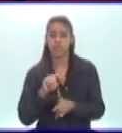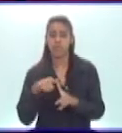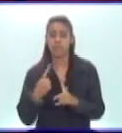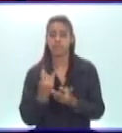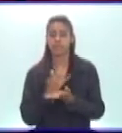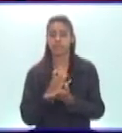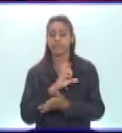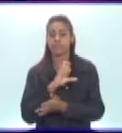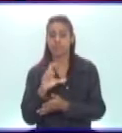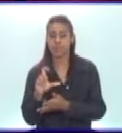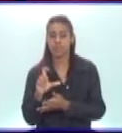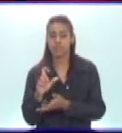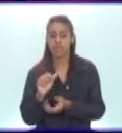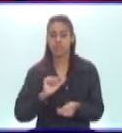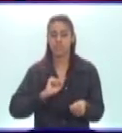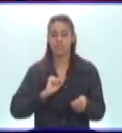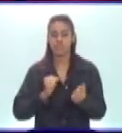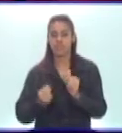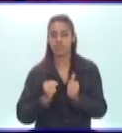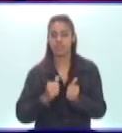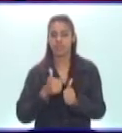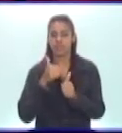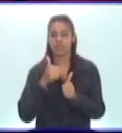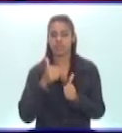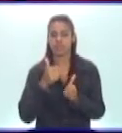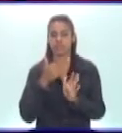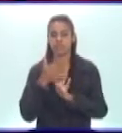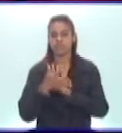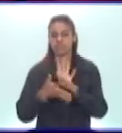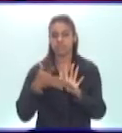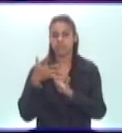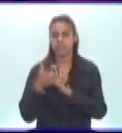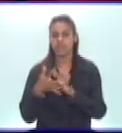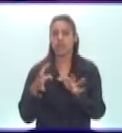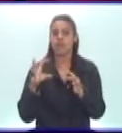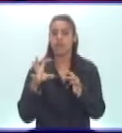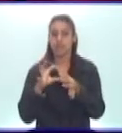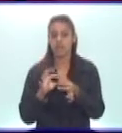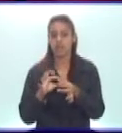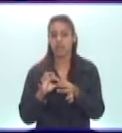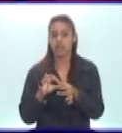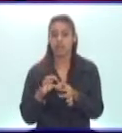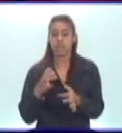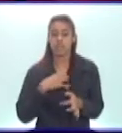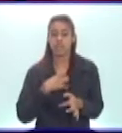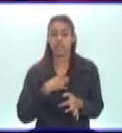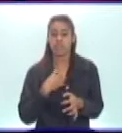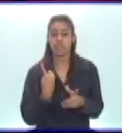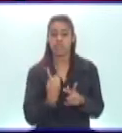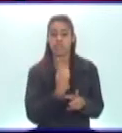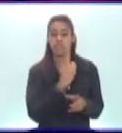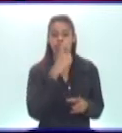escolar, tienen un dominio de la lengua de señas que corresponde al grado que está cursando este niño.